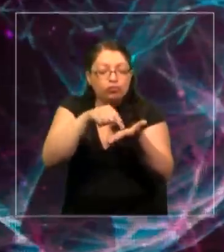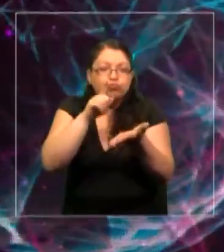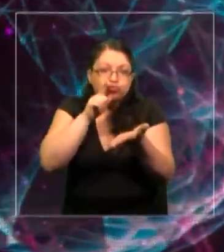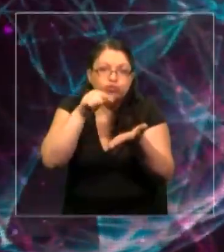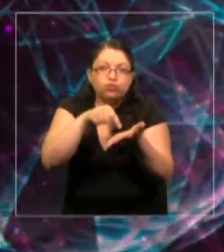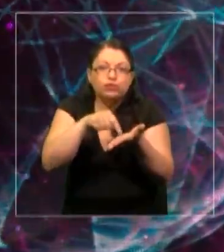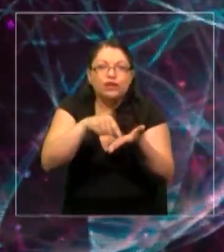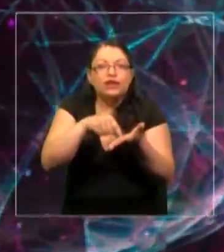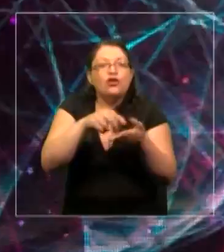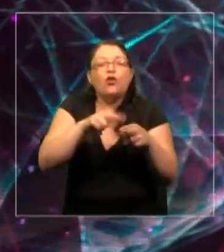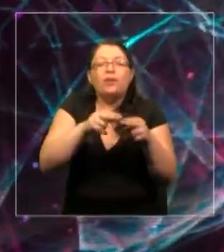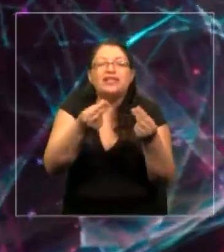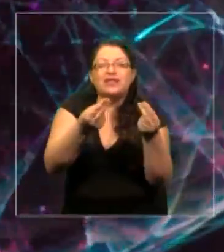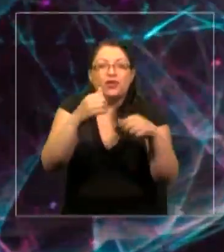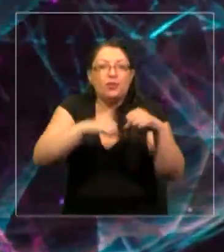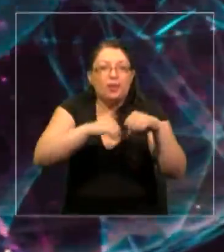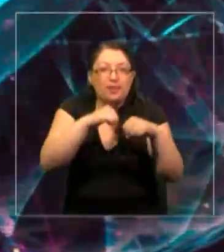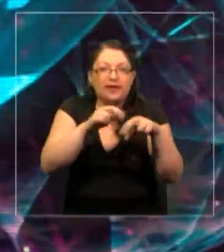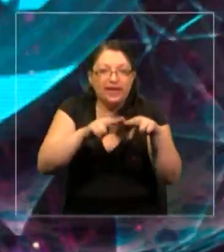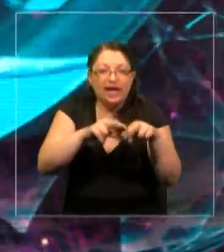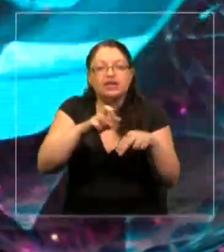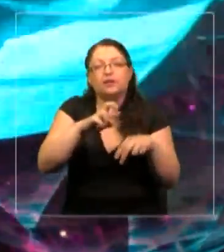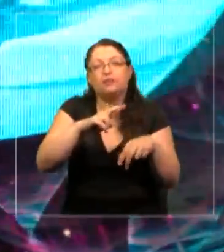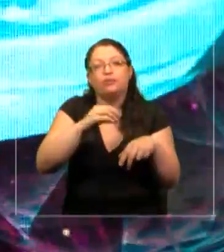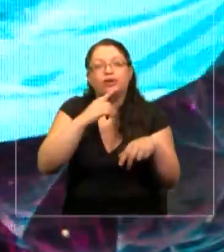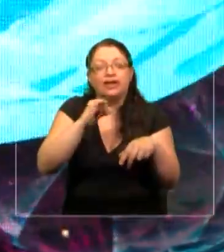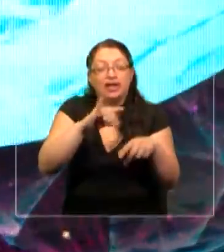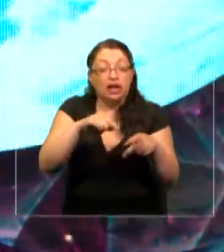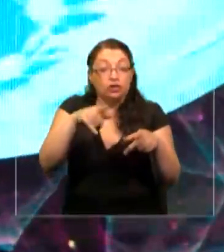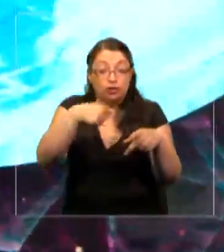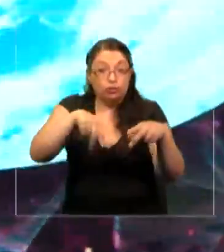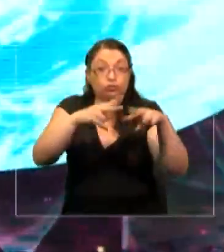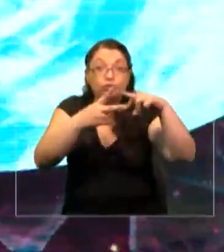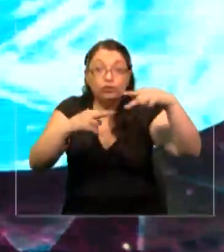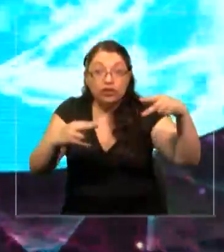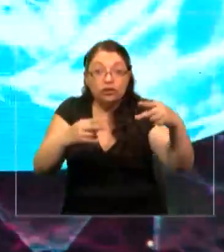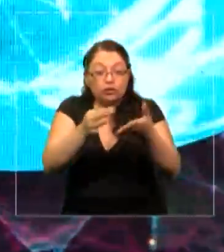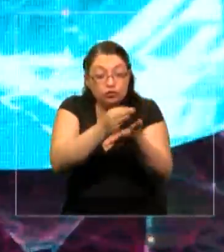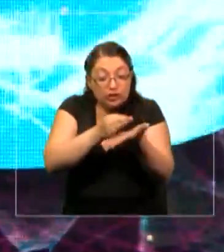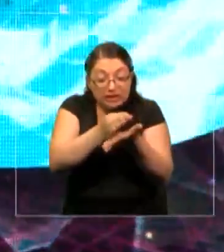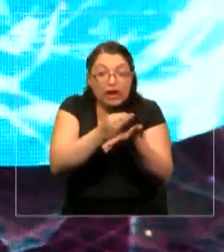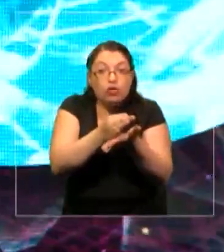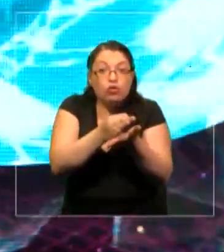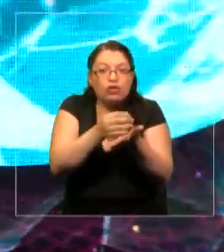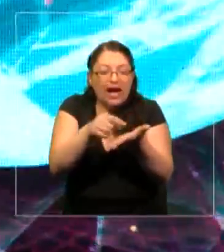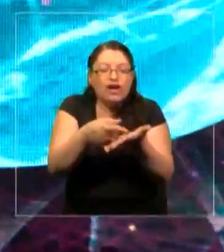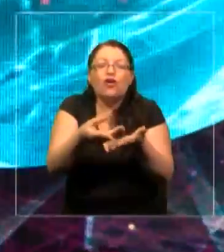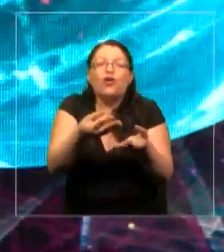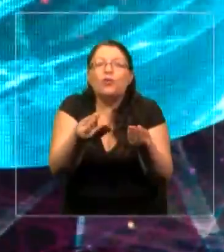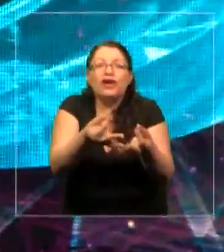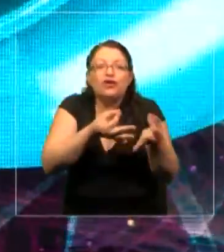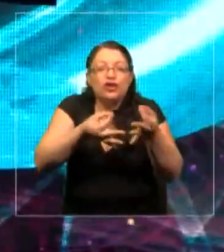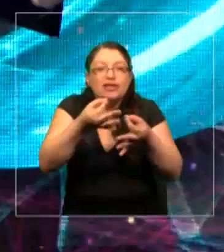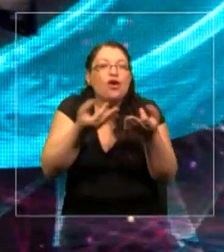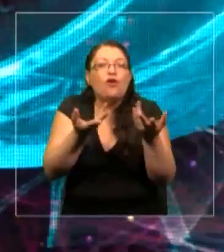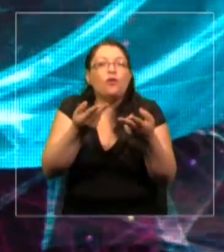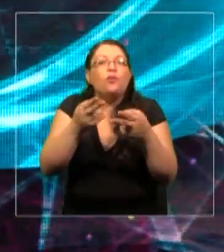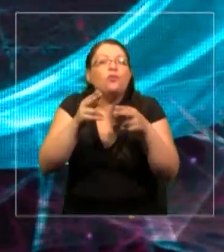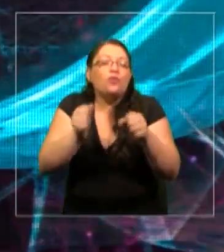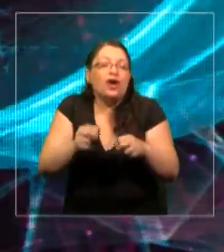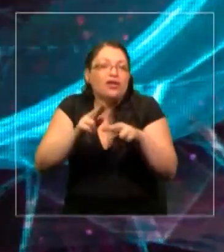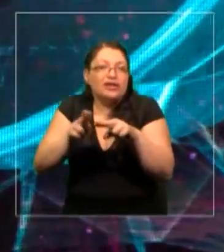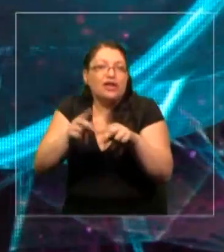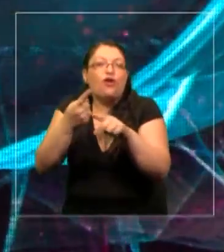proteínas. Entonces el ADN, nuestras células, de hecho, nos cuentan a las células, les dicen cómo hacer otras células, le